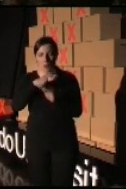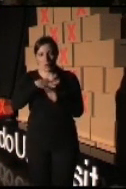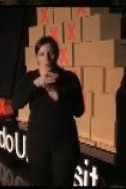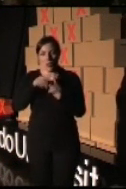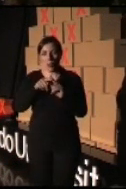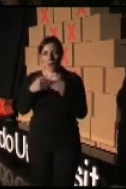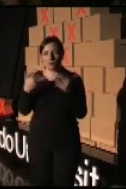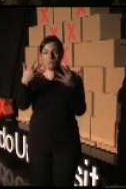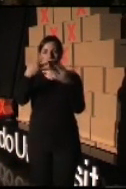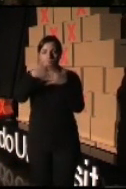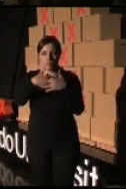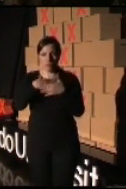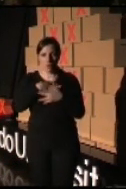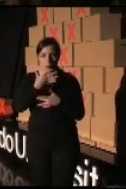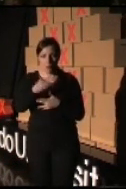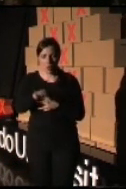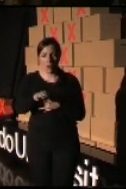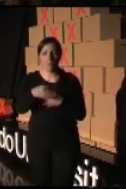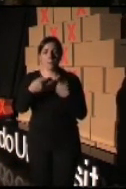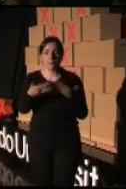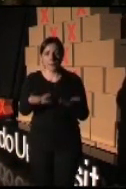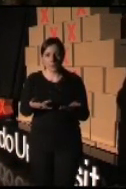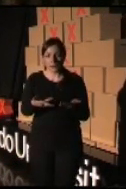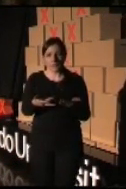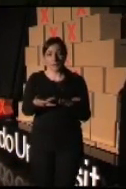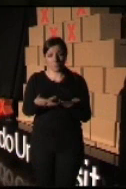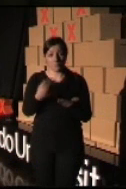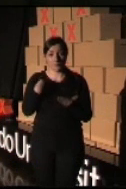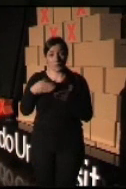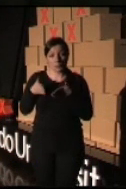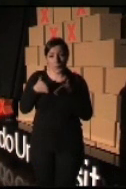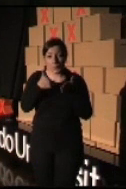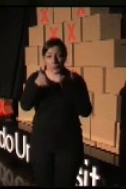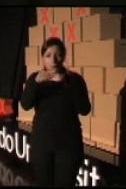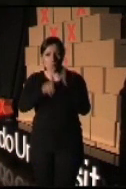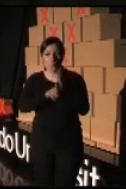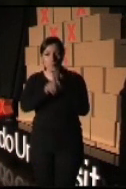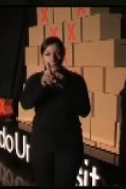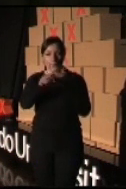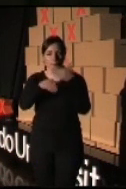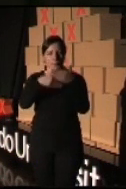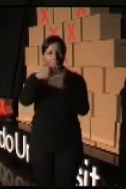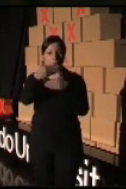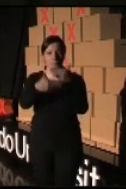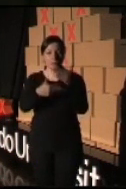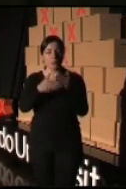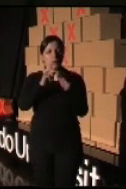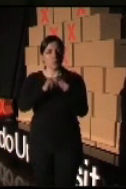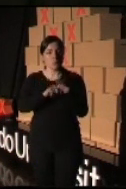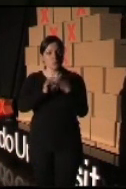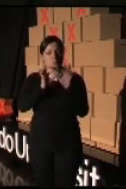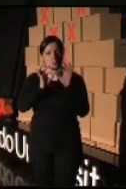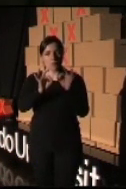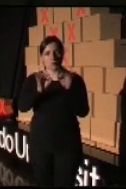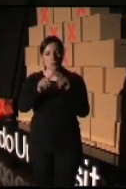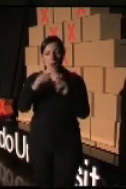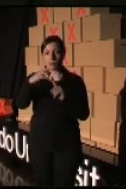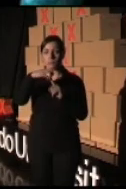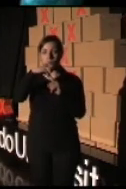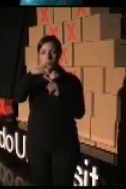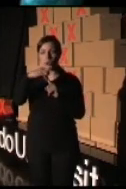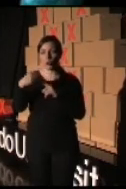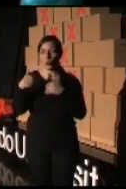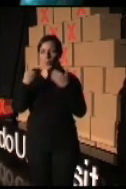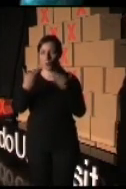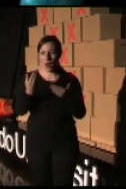combinarse. Y en ese camino, en ese progreso, un momento que constituyó un verdadero hito fue la aparición